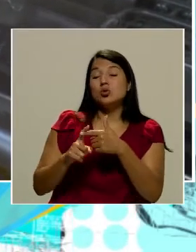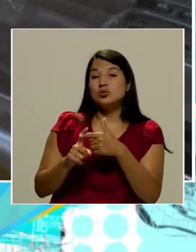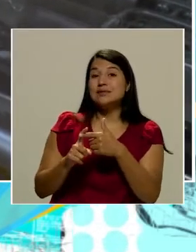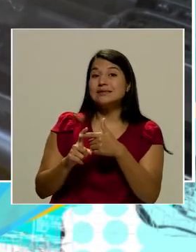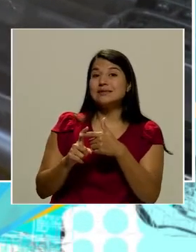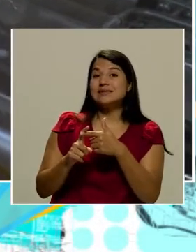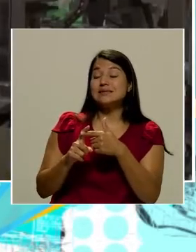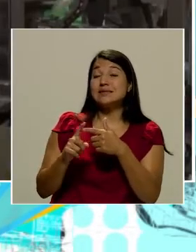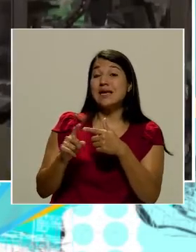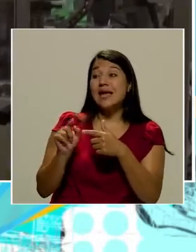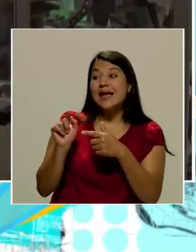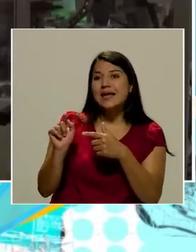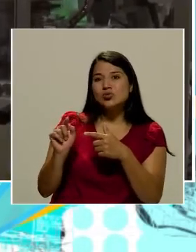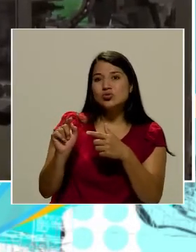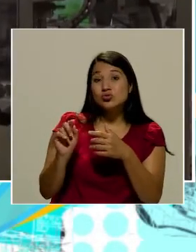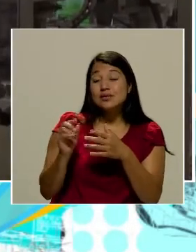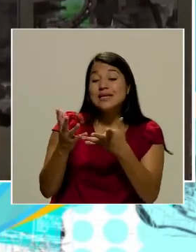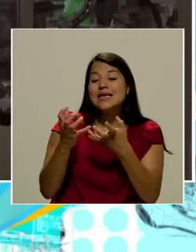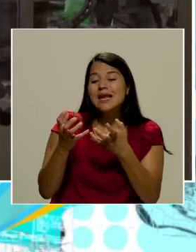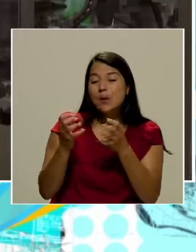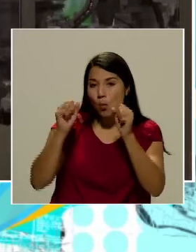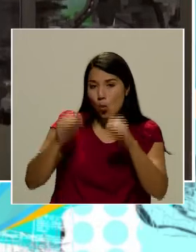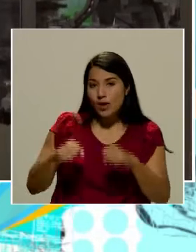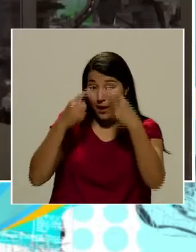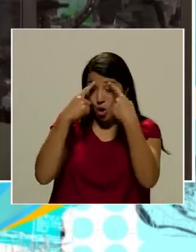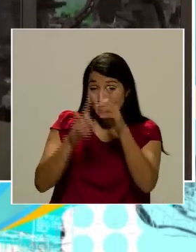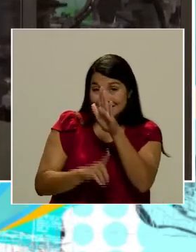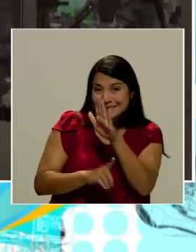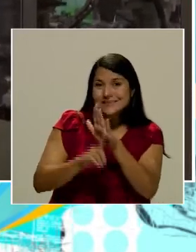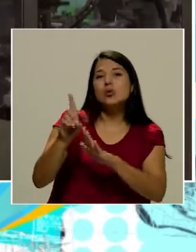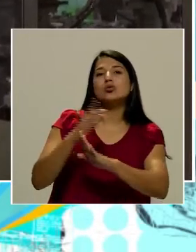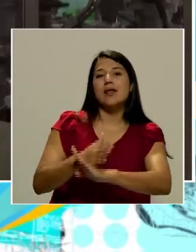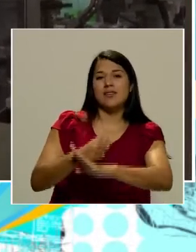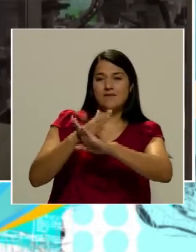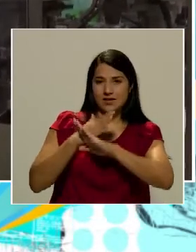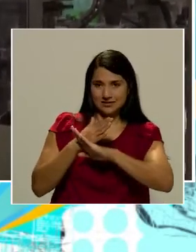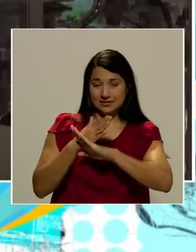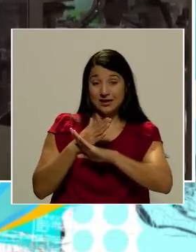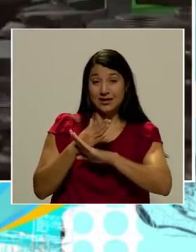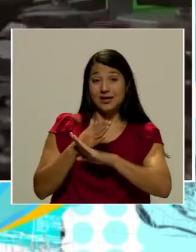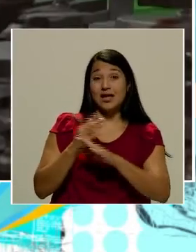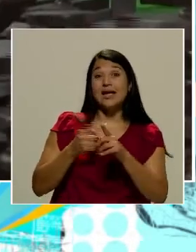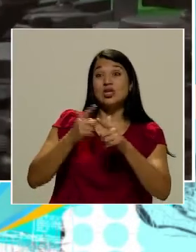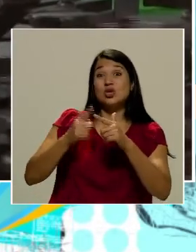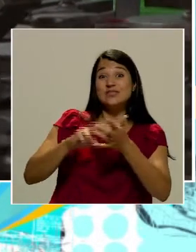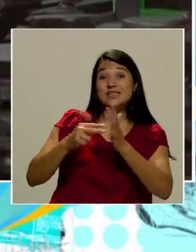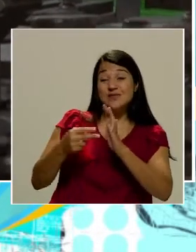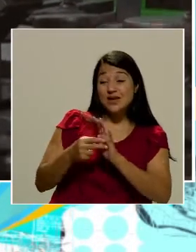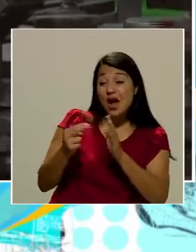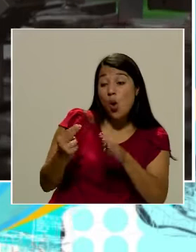una respuesta inmune segura, porque es un virus que como quien dice, utiliza a otro virus